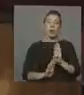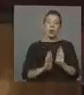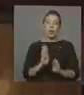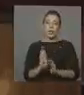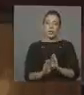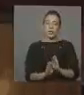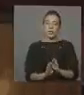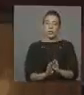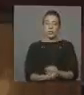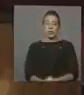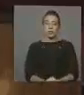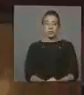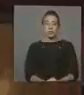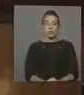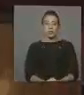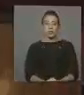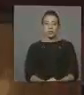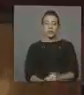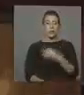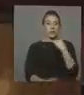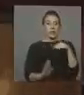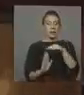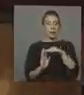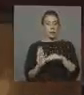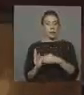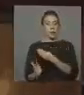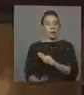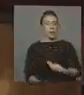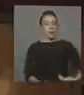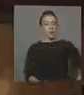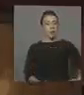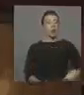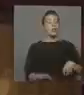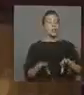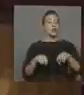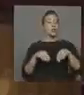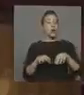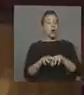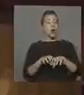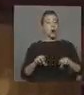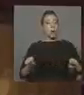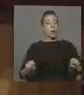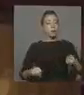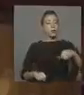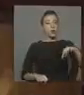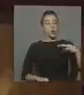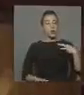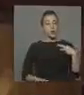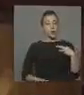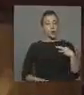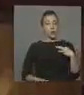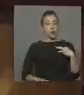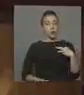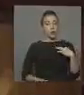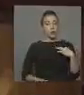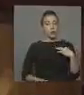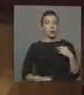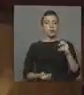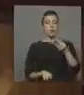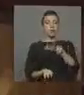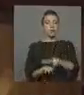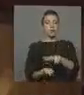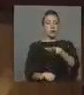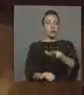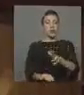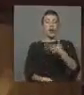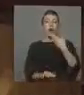lo cual se menciona que en el programa de gobierno se adquirió un compromiso con la ciudadanía, el que fue ratificado